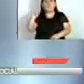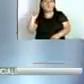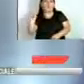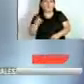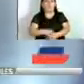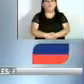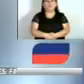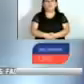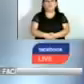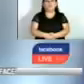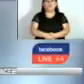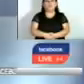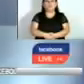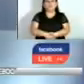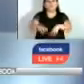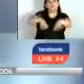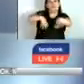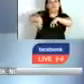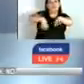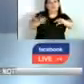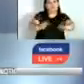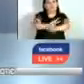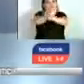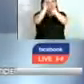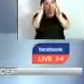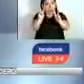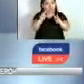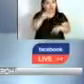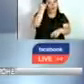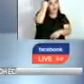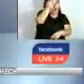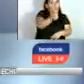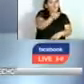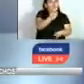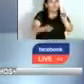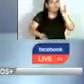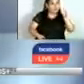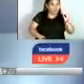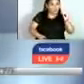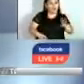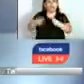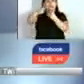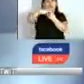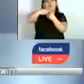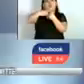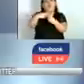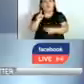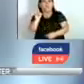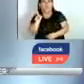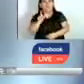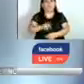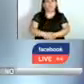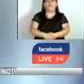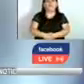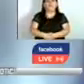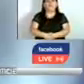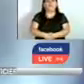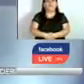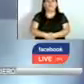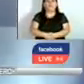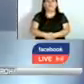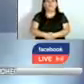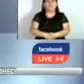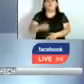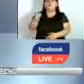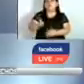último. En el departamento de La Paz, Nuevas Ideas obtendría 3 y Arena el cuarto escaño. En